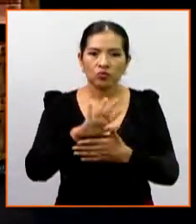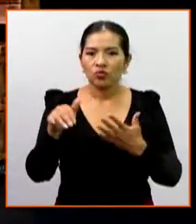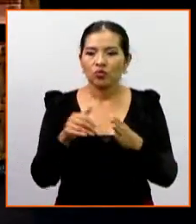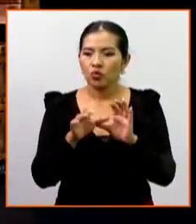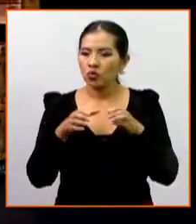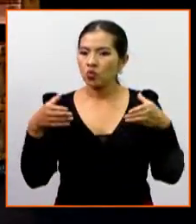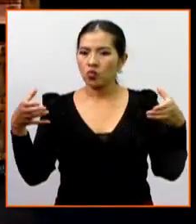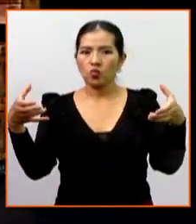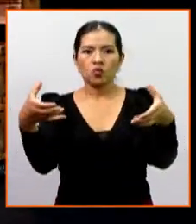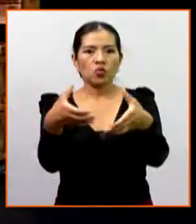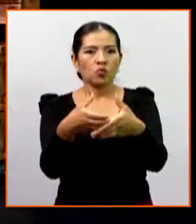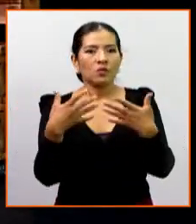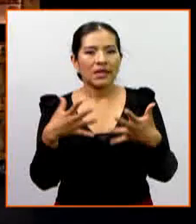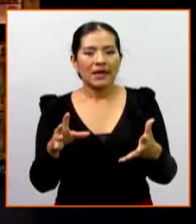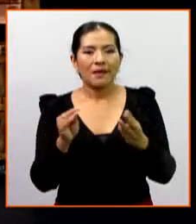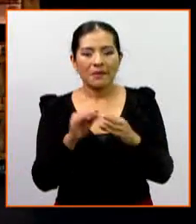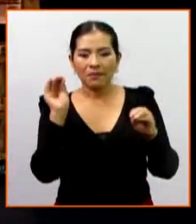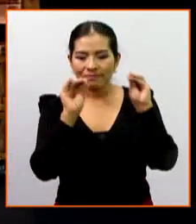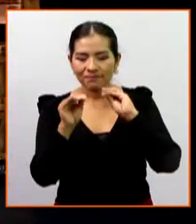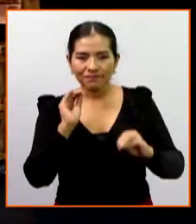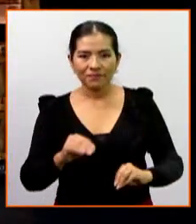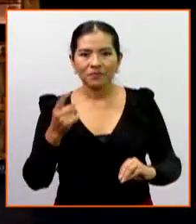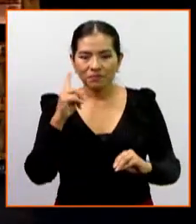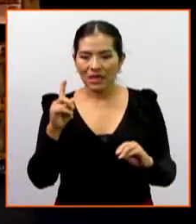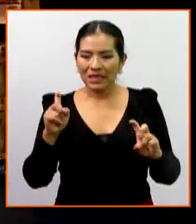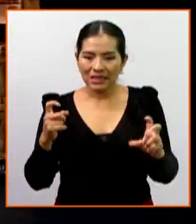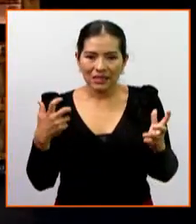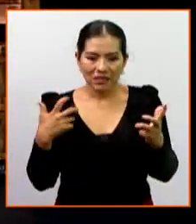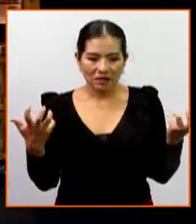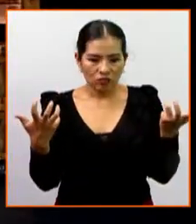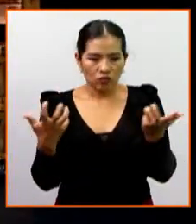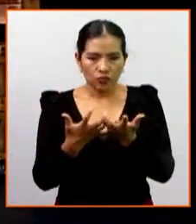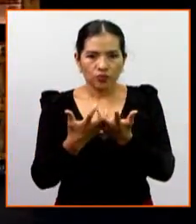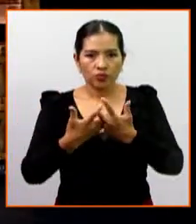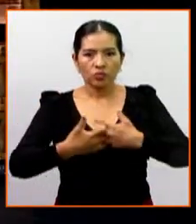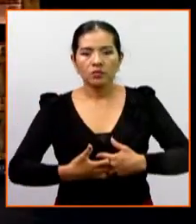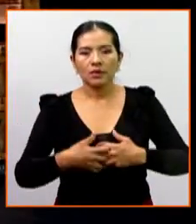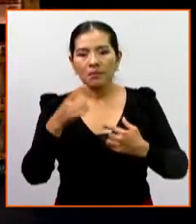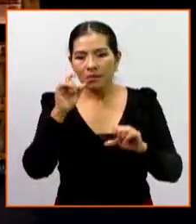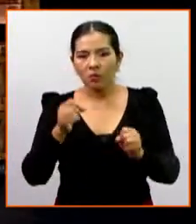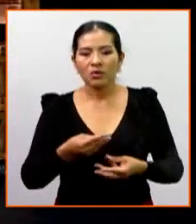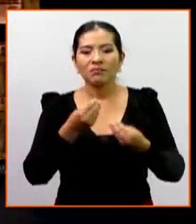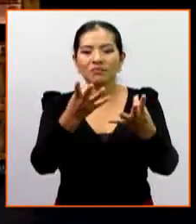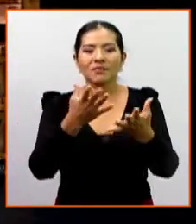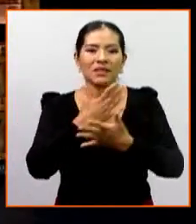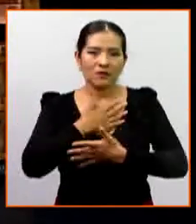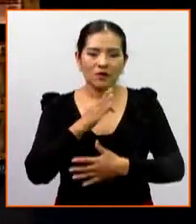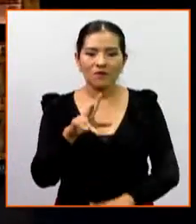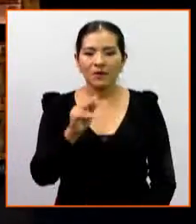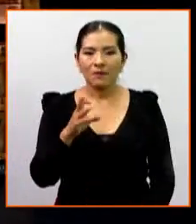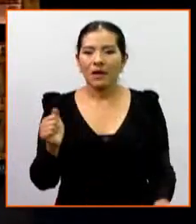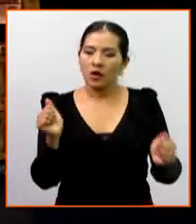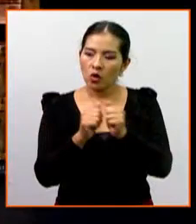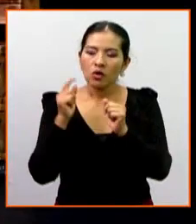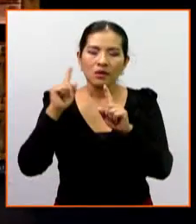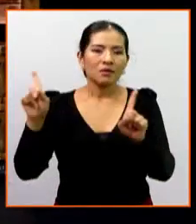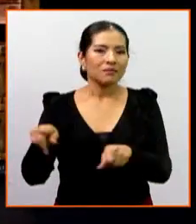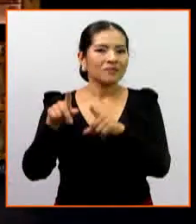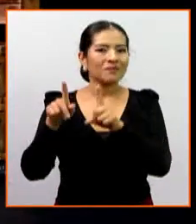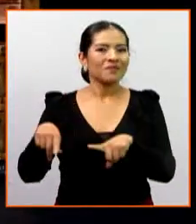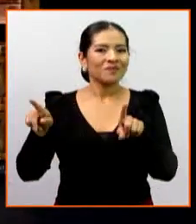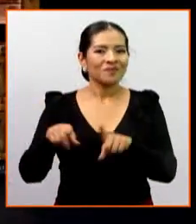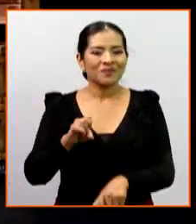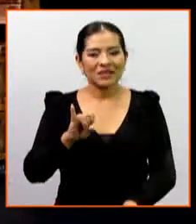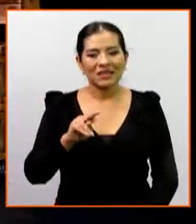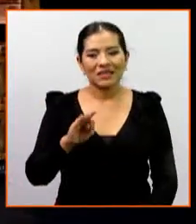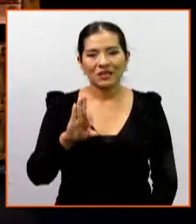que están haciendo todo este ensamble para que ustedes también lo puedan disfrutar. Flamenco más orquesta sinfónica. Tal cual.